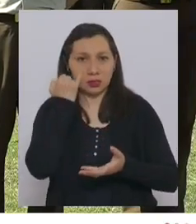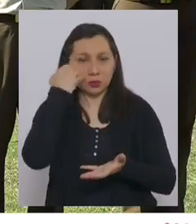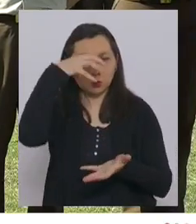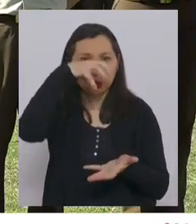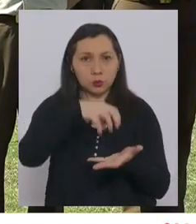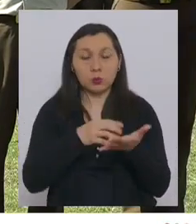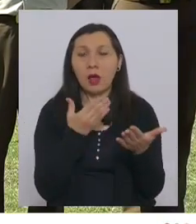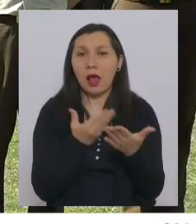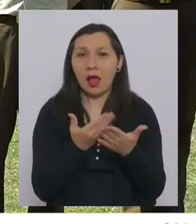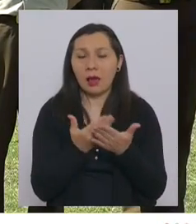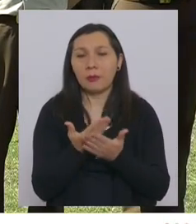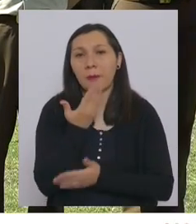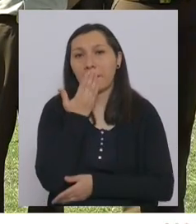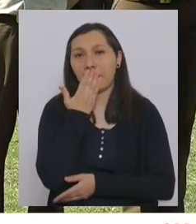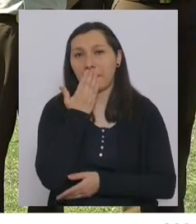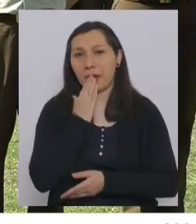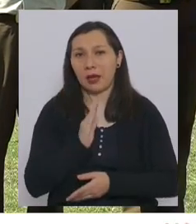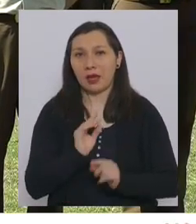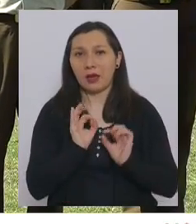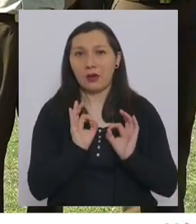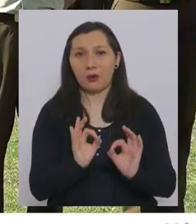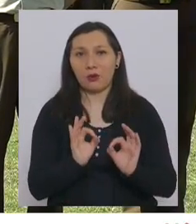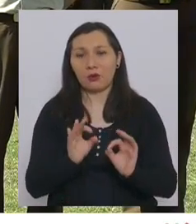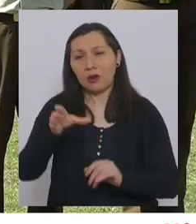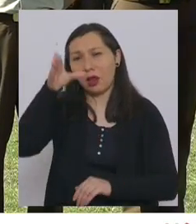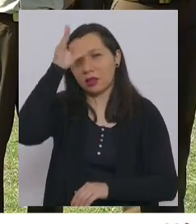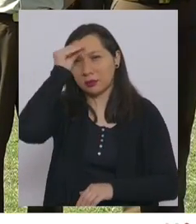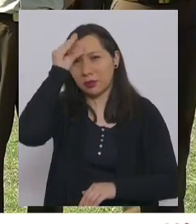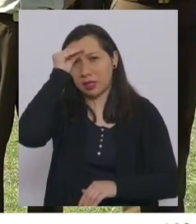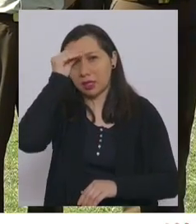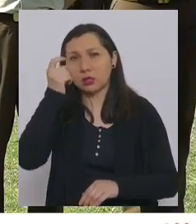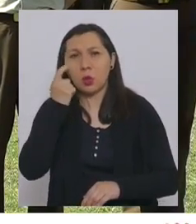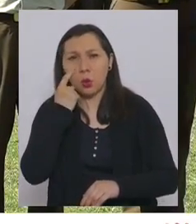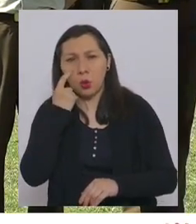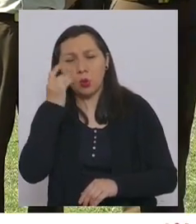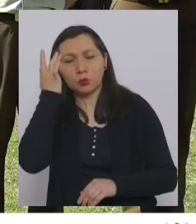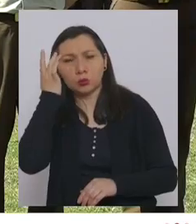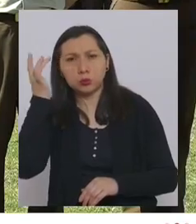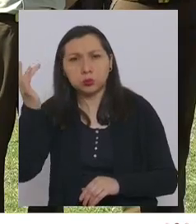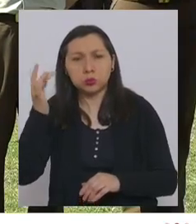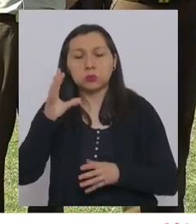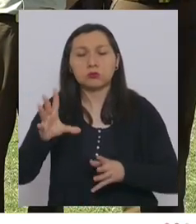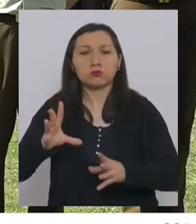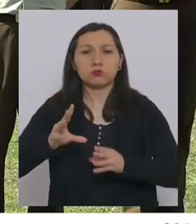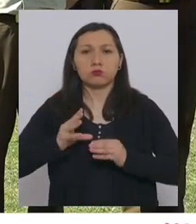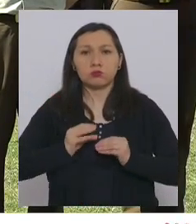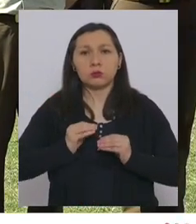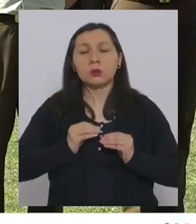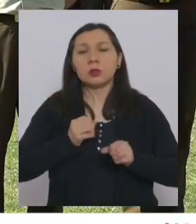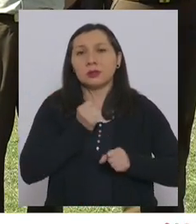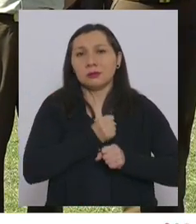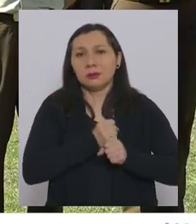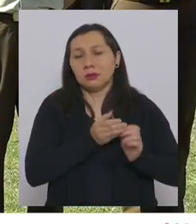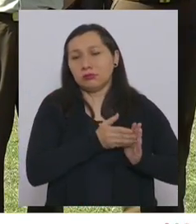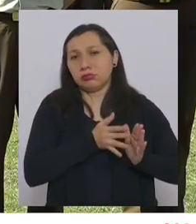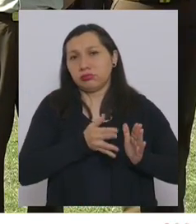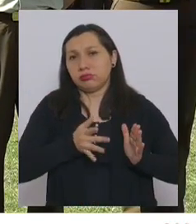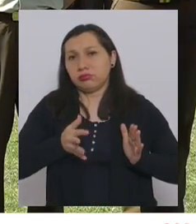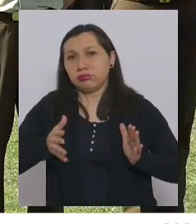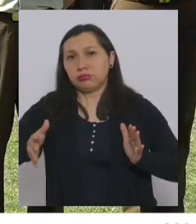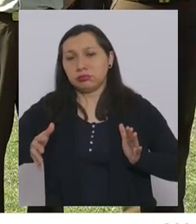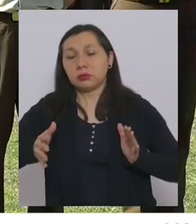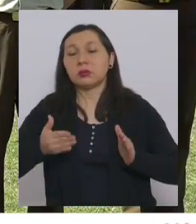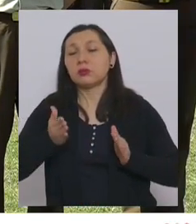poder aprovechar mejor la experiencia y los conocimientos adquiridos durante esa carrera y